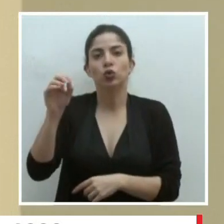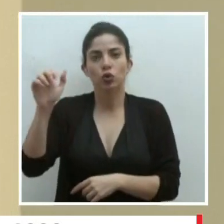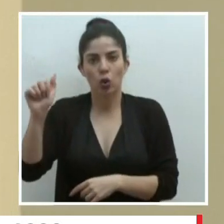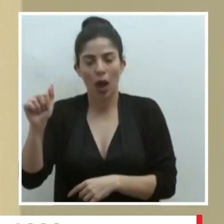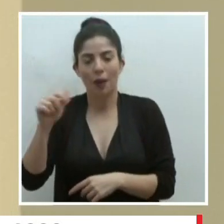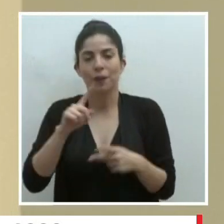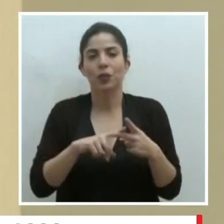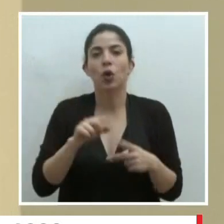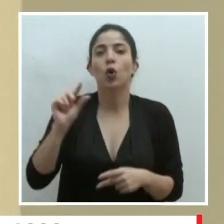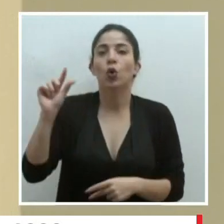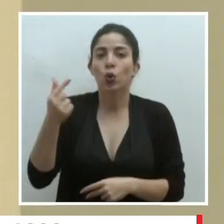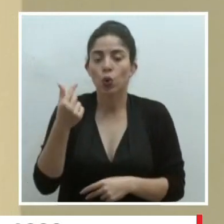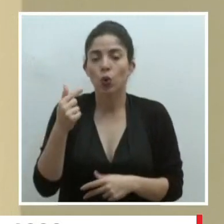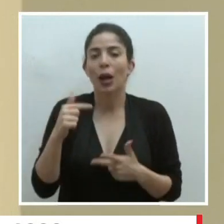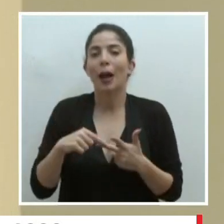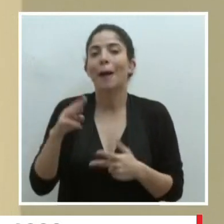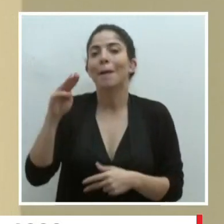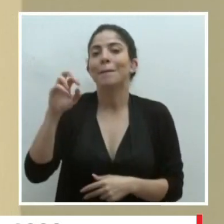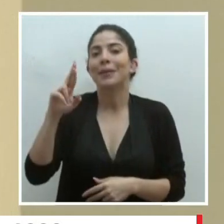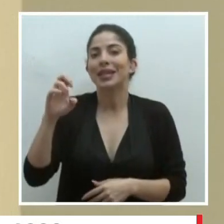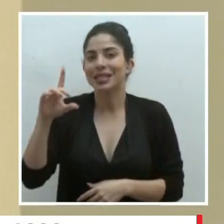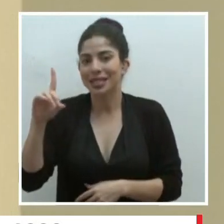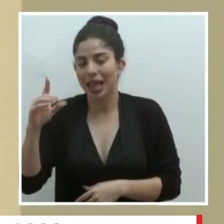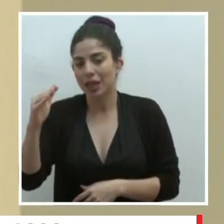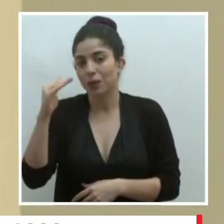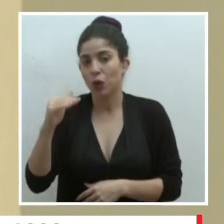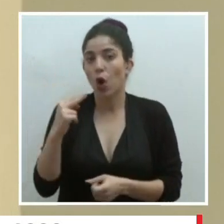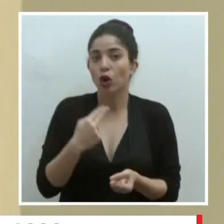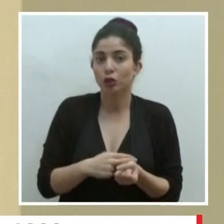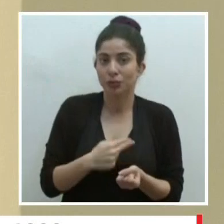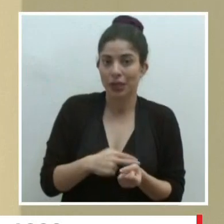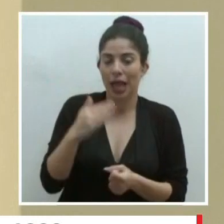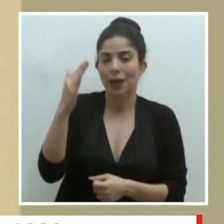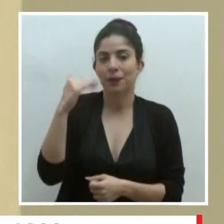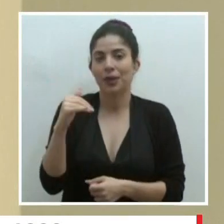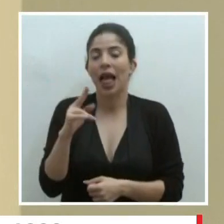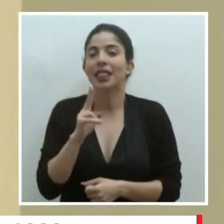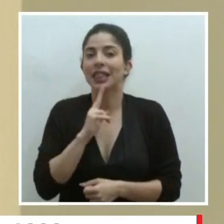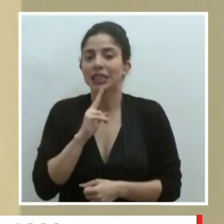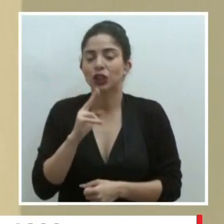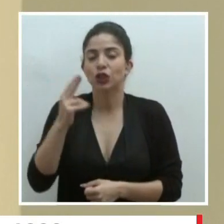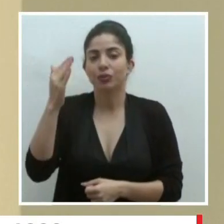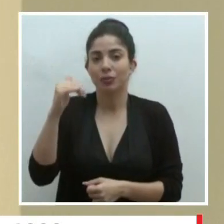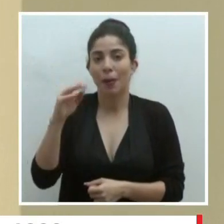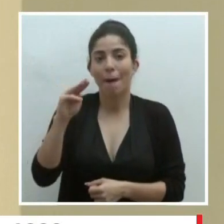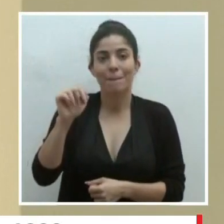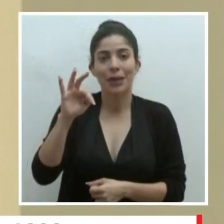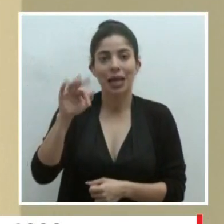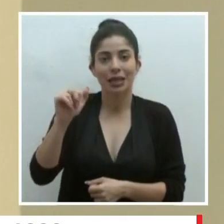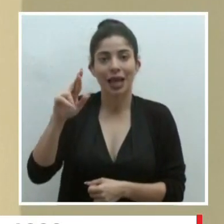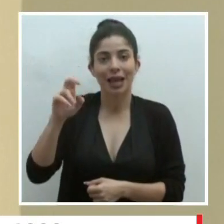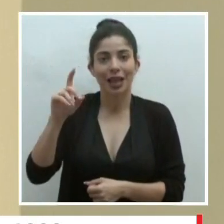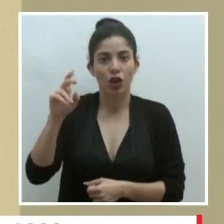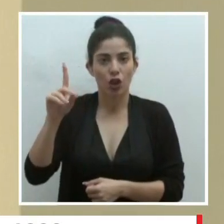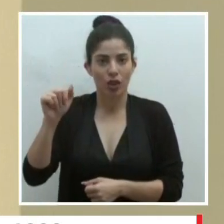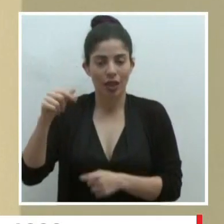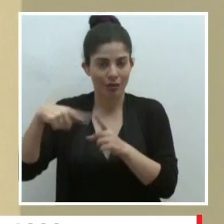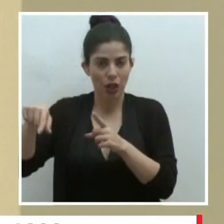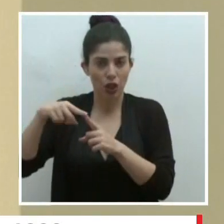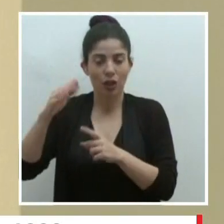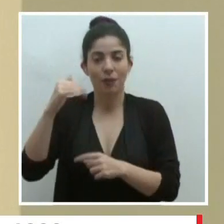La Uruca, La Merced, Hospital, Atillo, Mata Redonda,